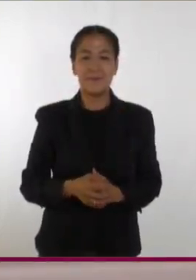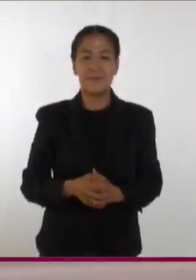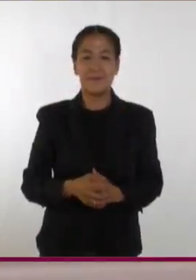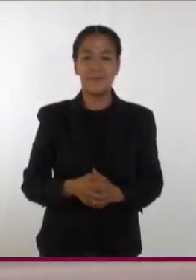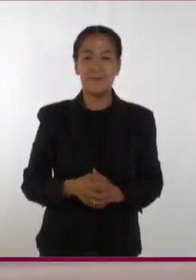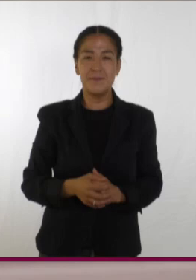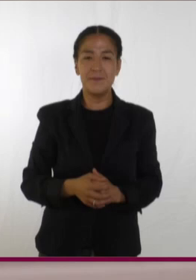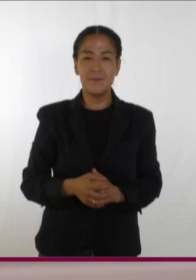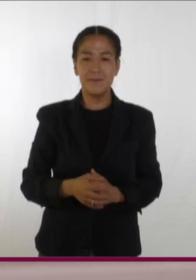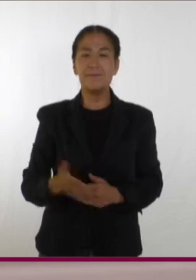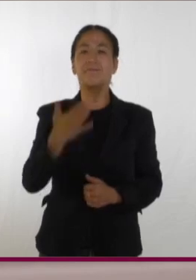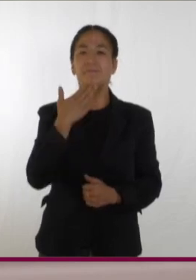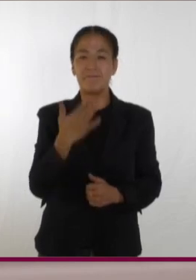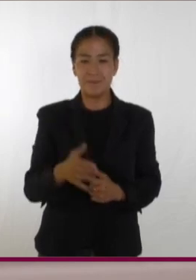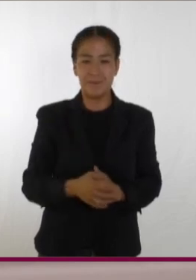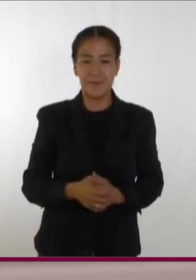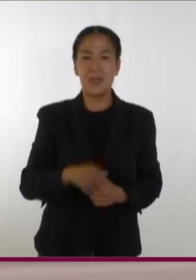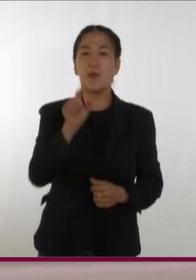ver.